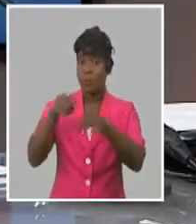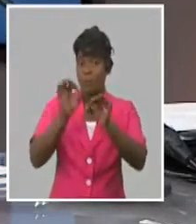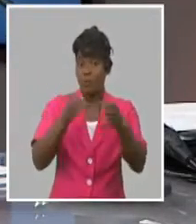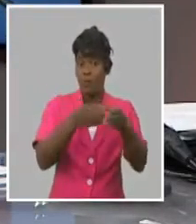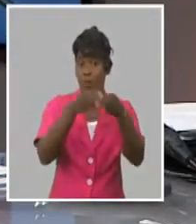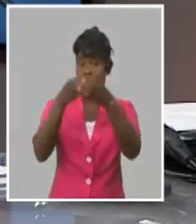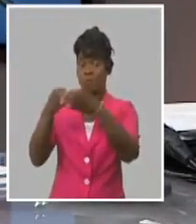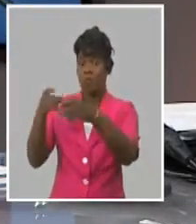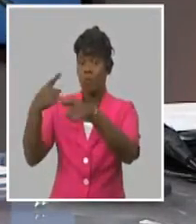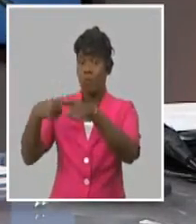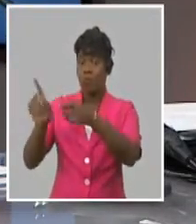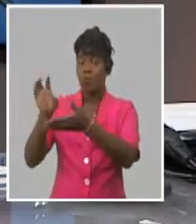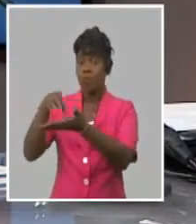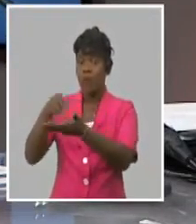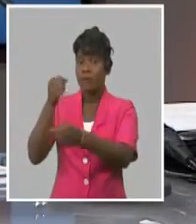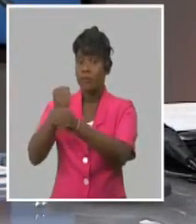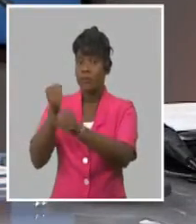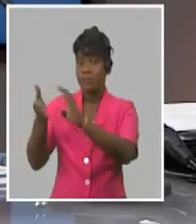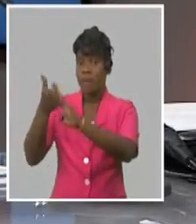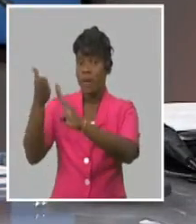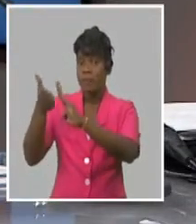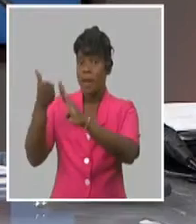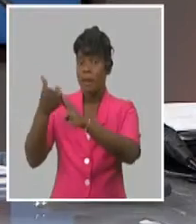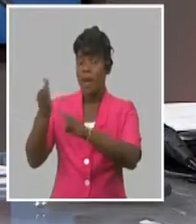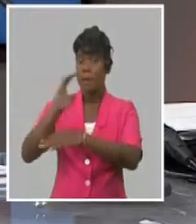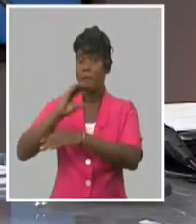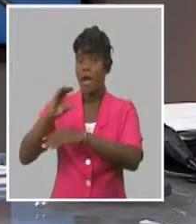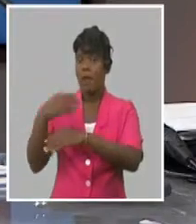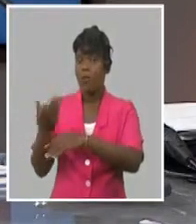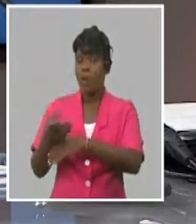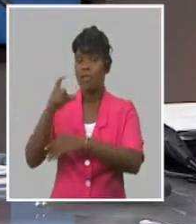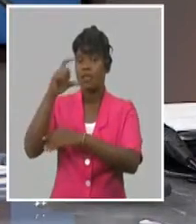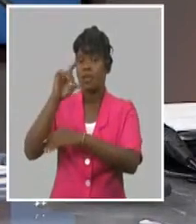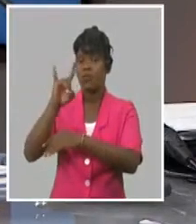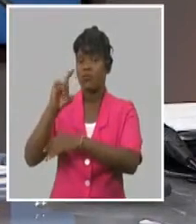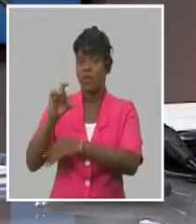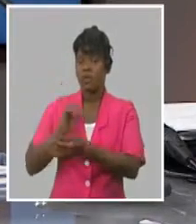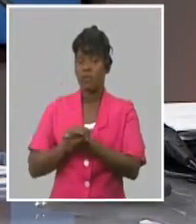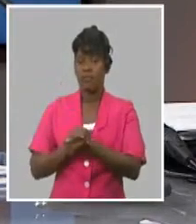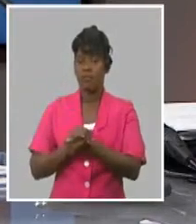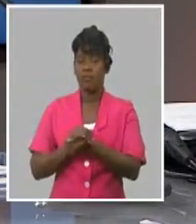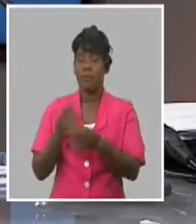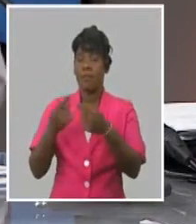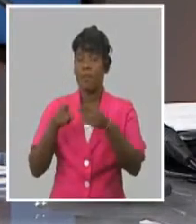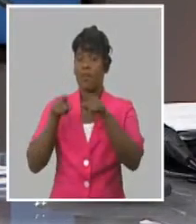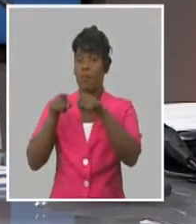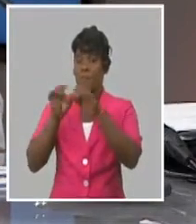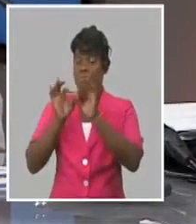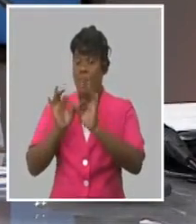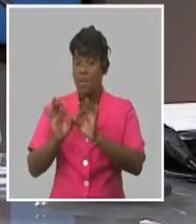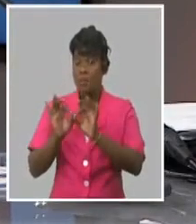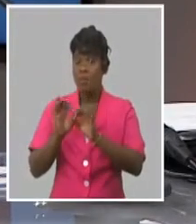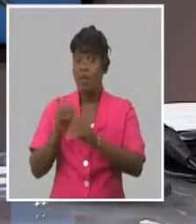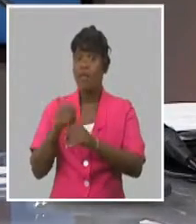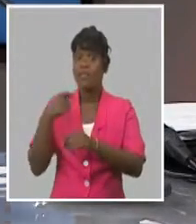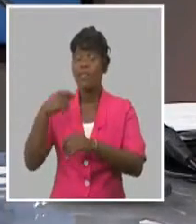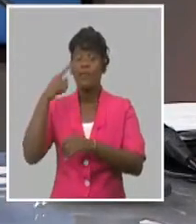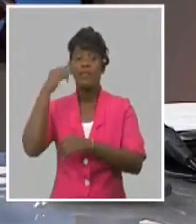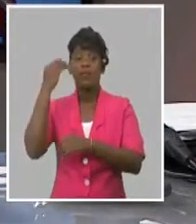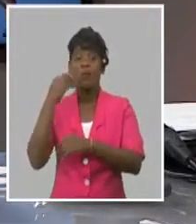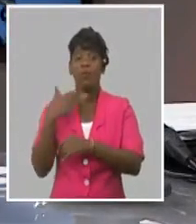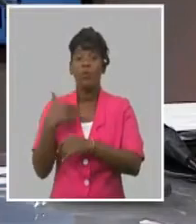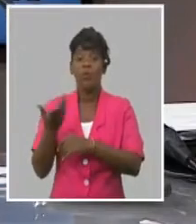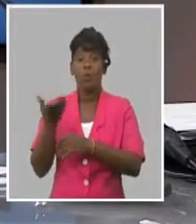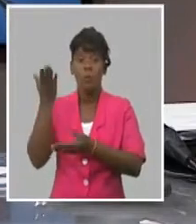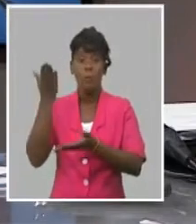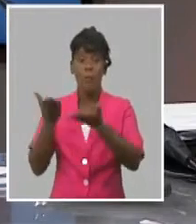las cooperativas de la construcción, esa cooperativa además tiene en cuenta en pesos y tiene